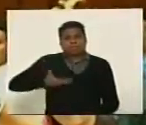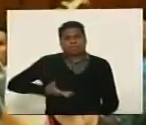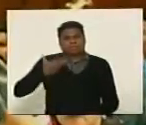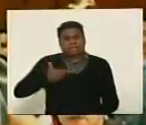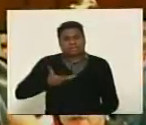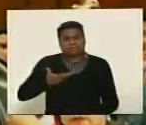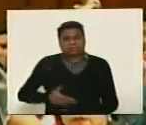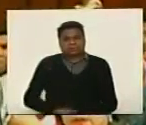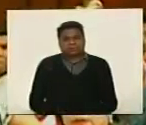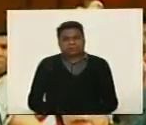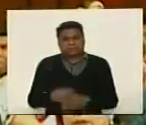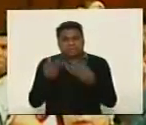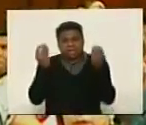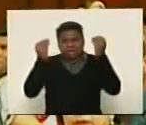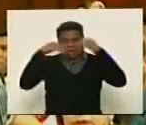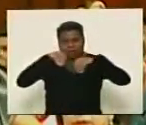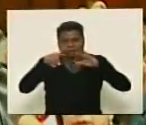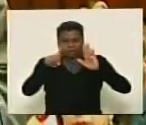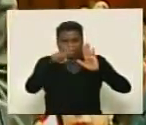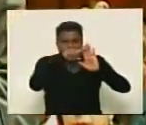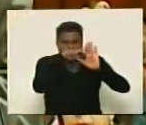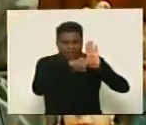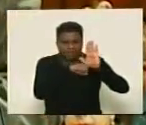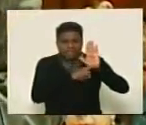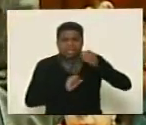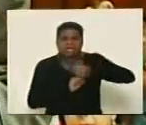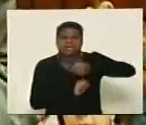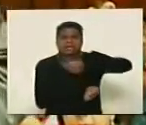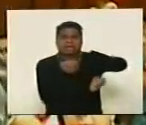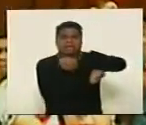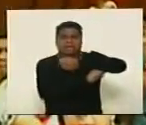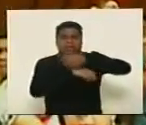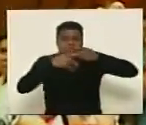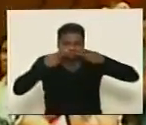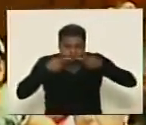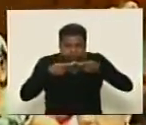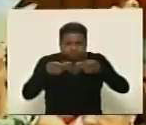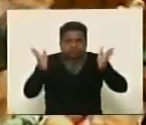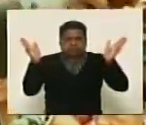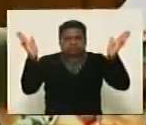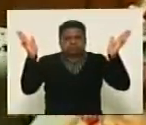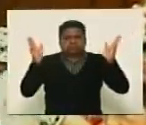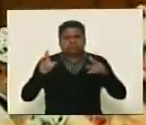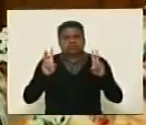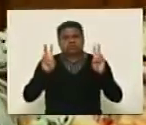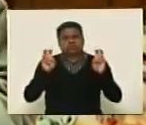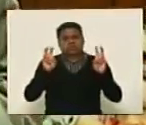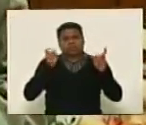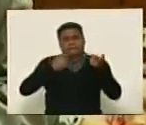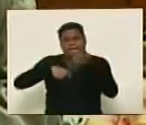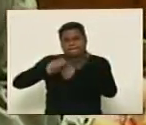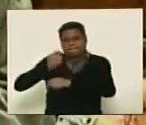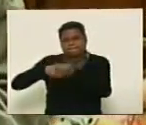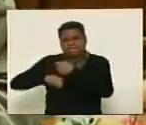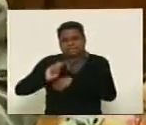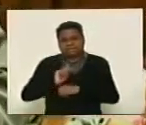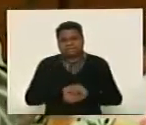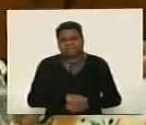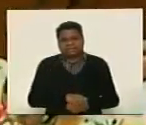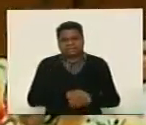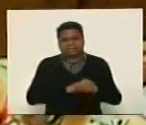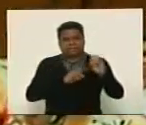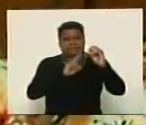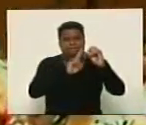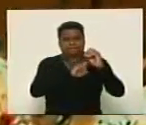Constituyente, un acuerdo de respaldo al lanzamiento de esta preventa del